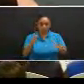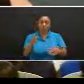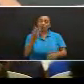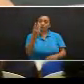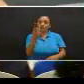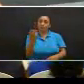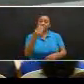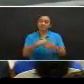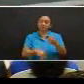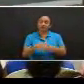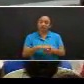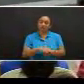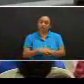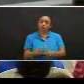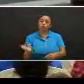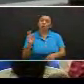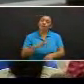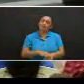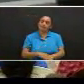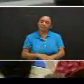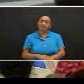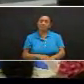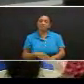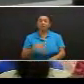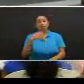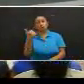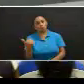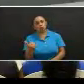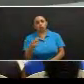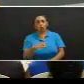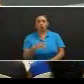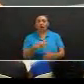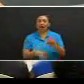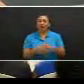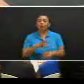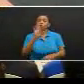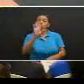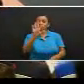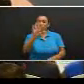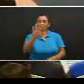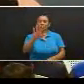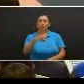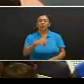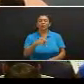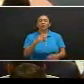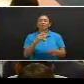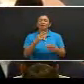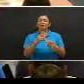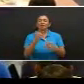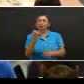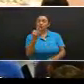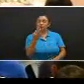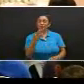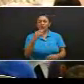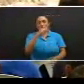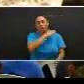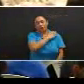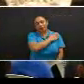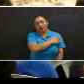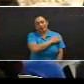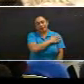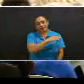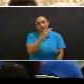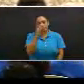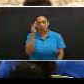año que la iban a dejar y el siguiente año tenía que dar fruto. 5 años, 5 un número de gracia. Yo no